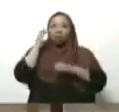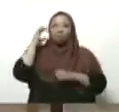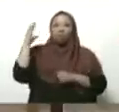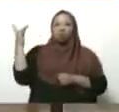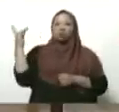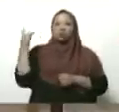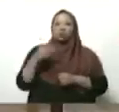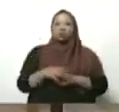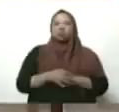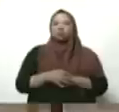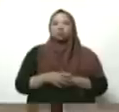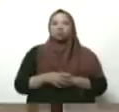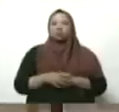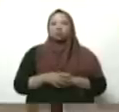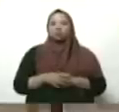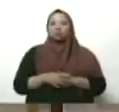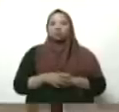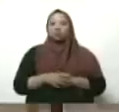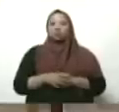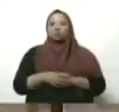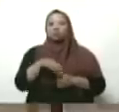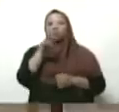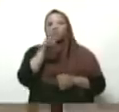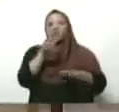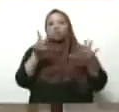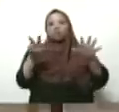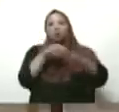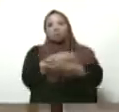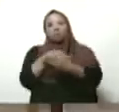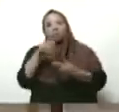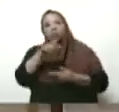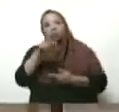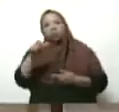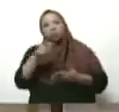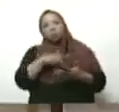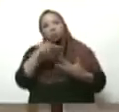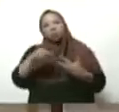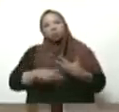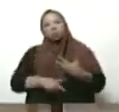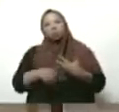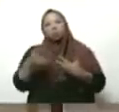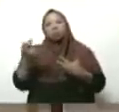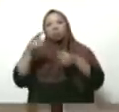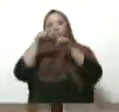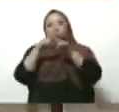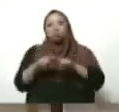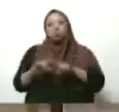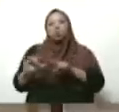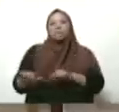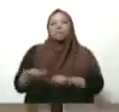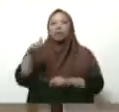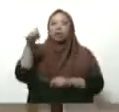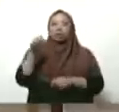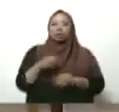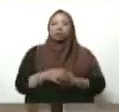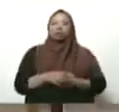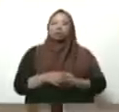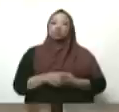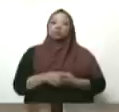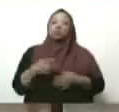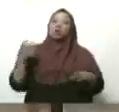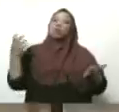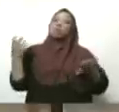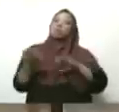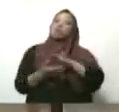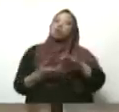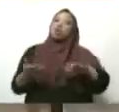de 36 millones de personas en el planeta y de repente esta cifra superior tienen ya problemas